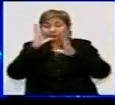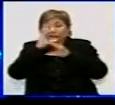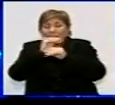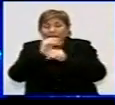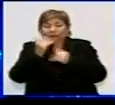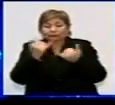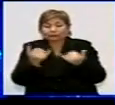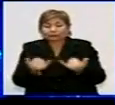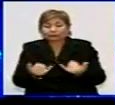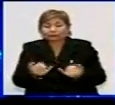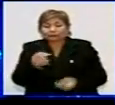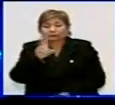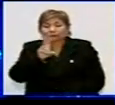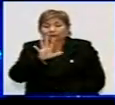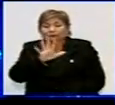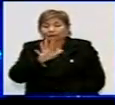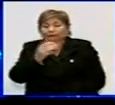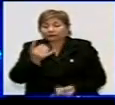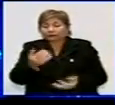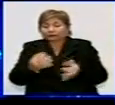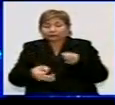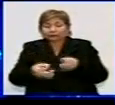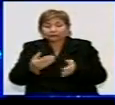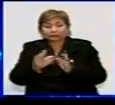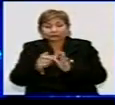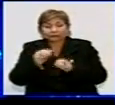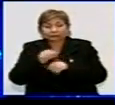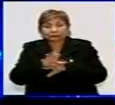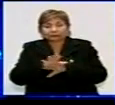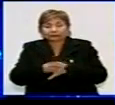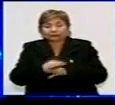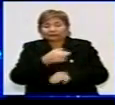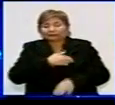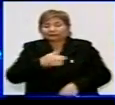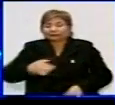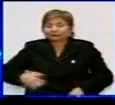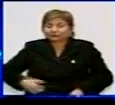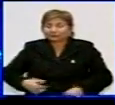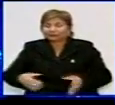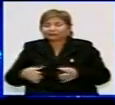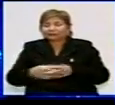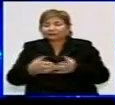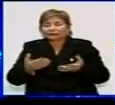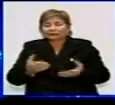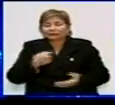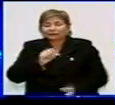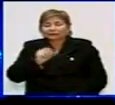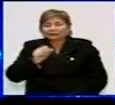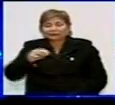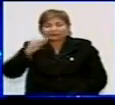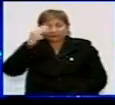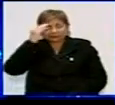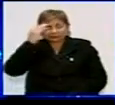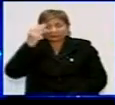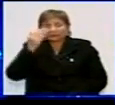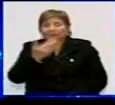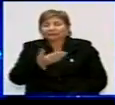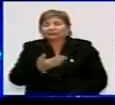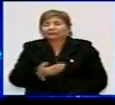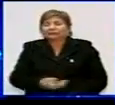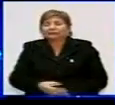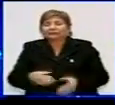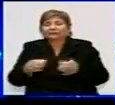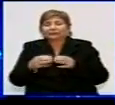del día de hoy 25 de julio de 2019 el presidente del congreso daniel salaverry saludar a la